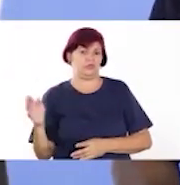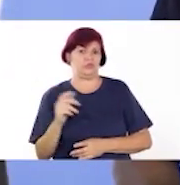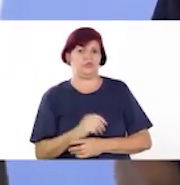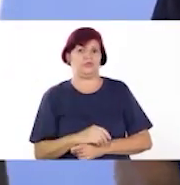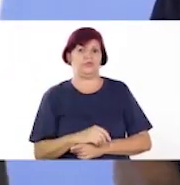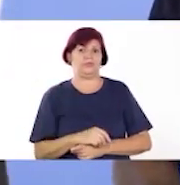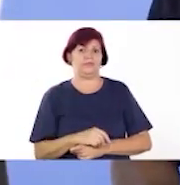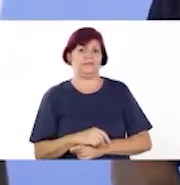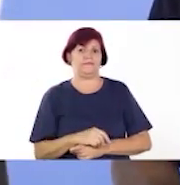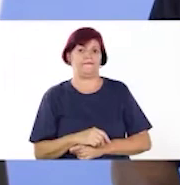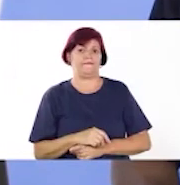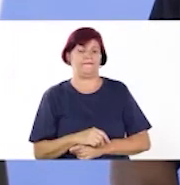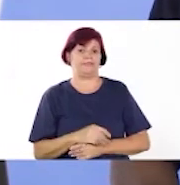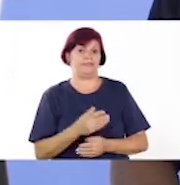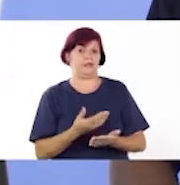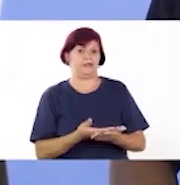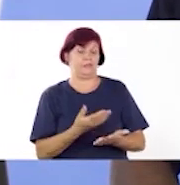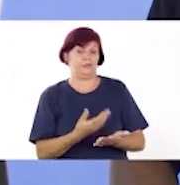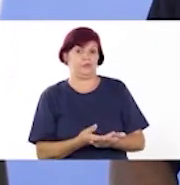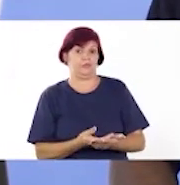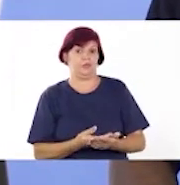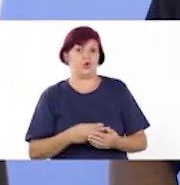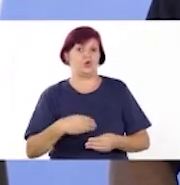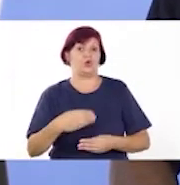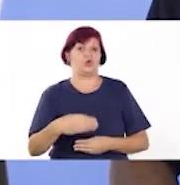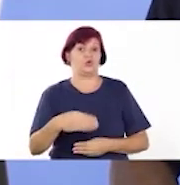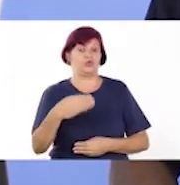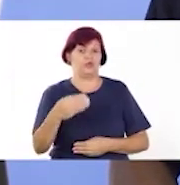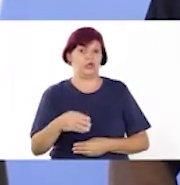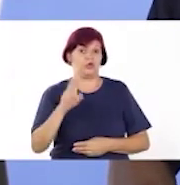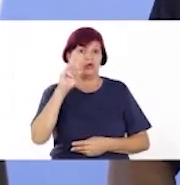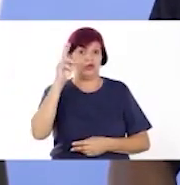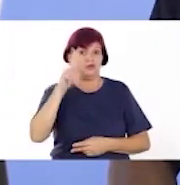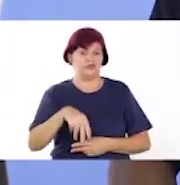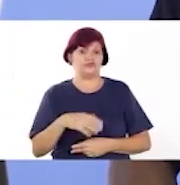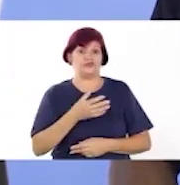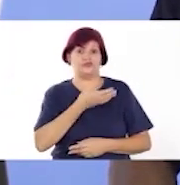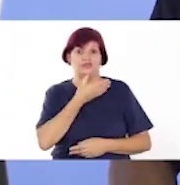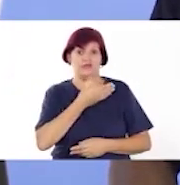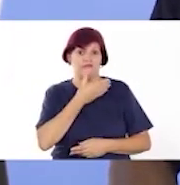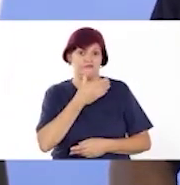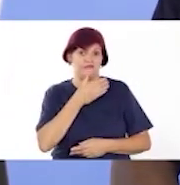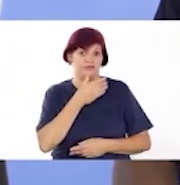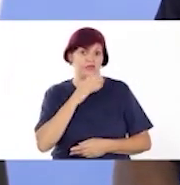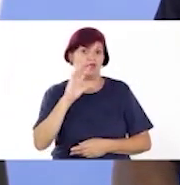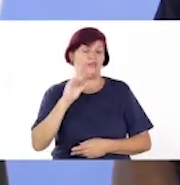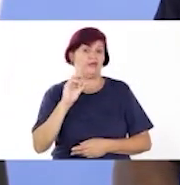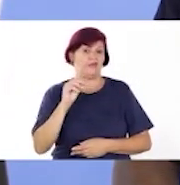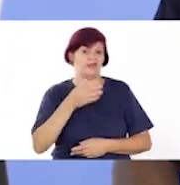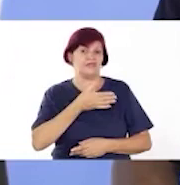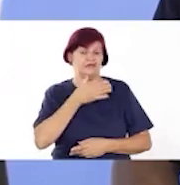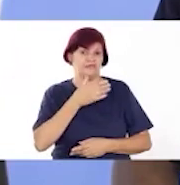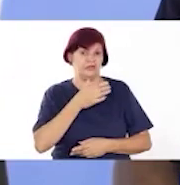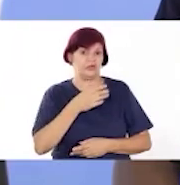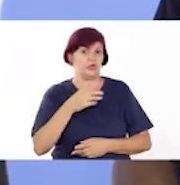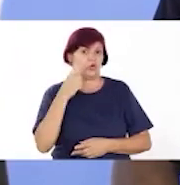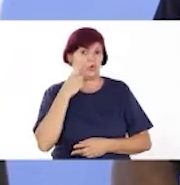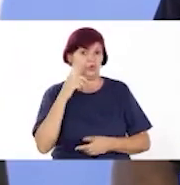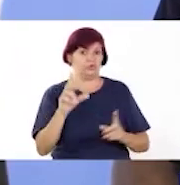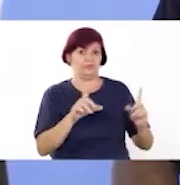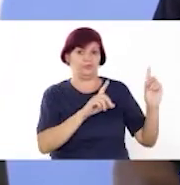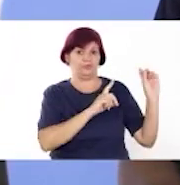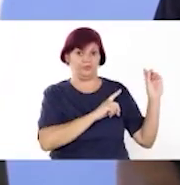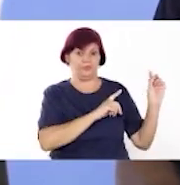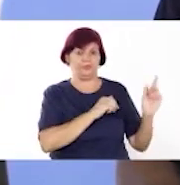Y les propongo continuar con la valoración de Fidel a partir de otro fragmento de esta biografía que ya le